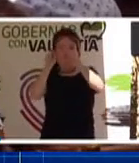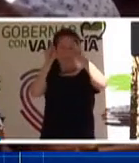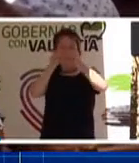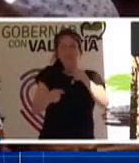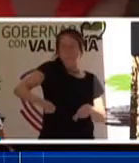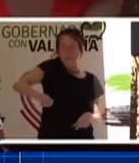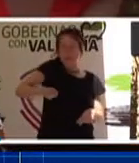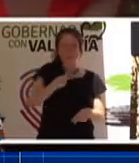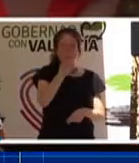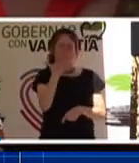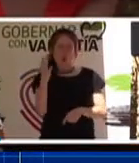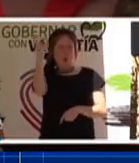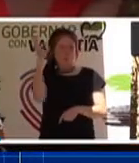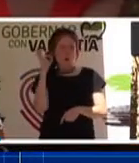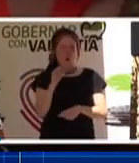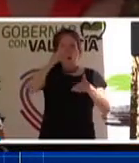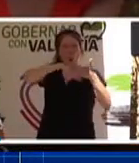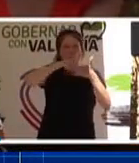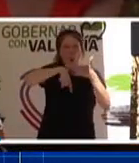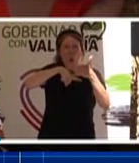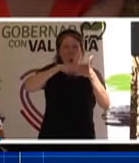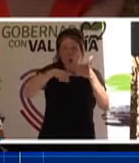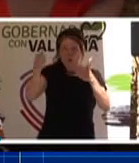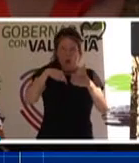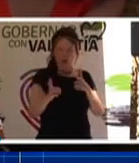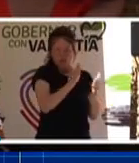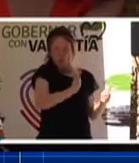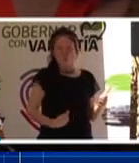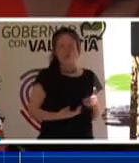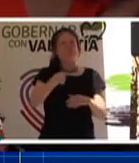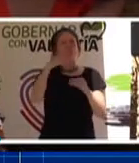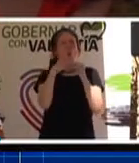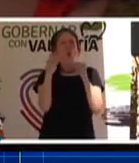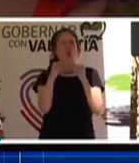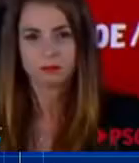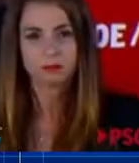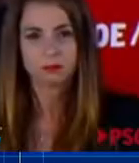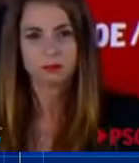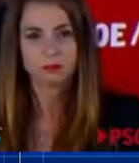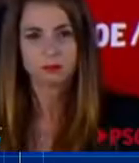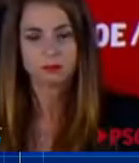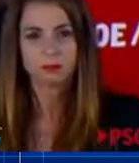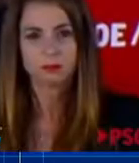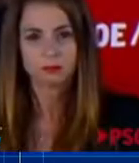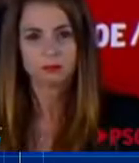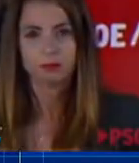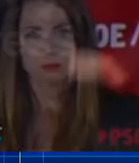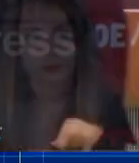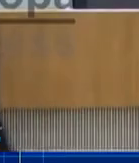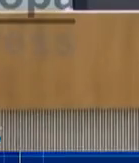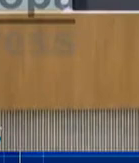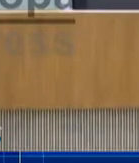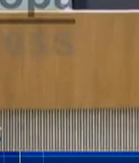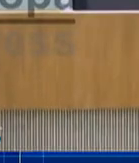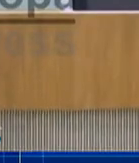tienen esa obligación, porque fíjese usted la cantidad de millones de pesetas, ¿qué estaría pensando yo? De euros que